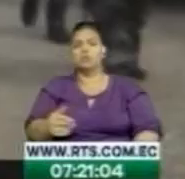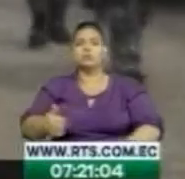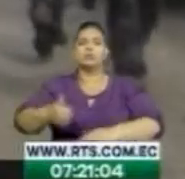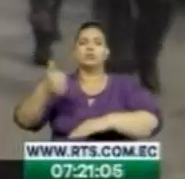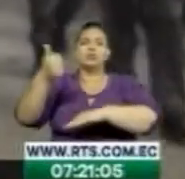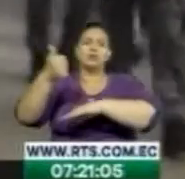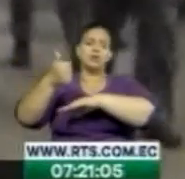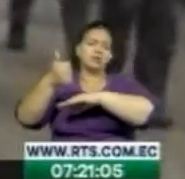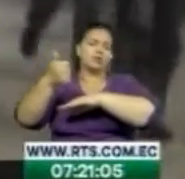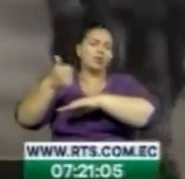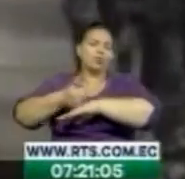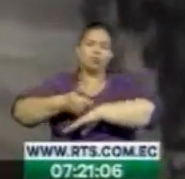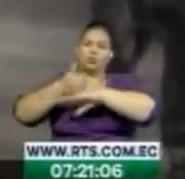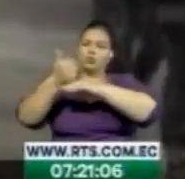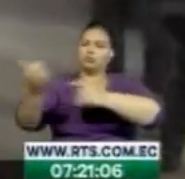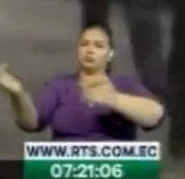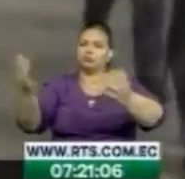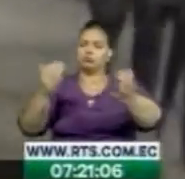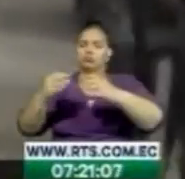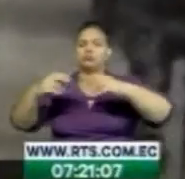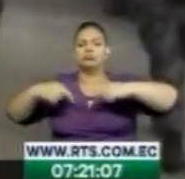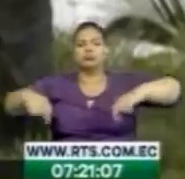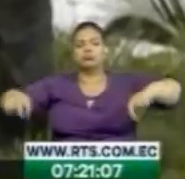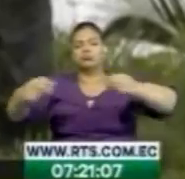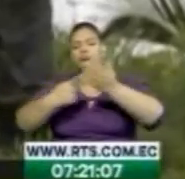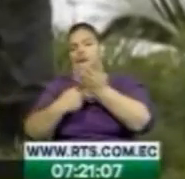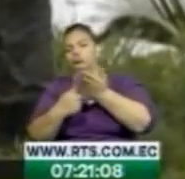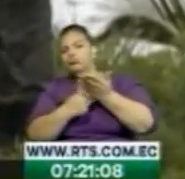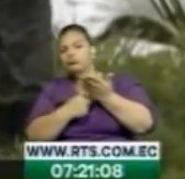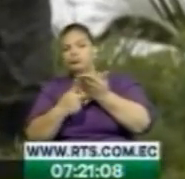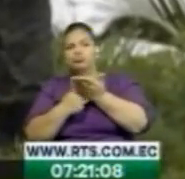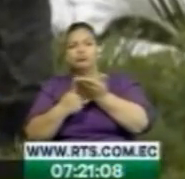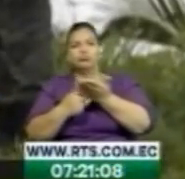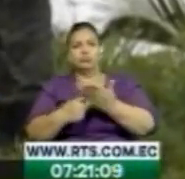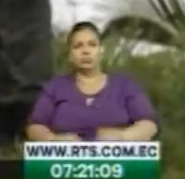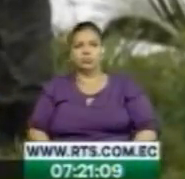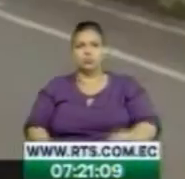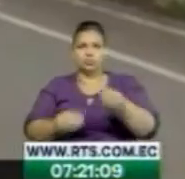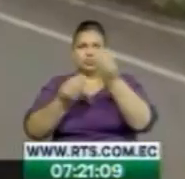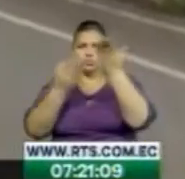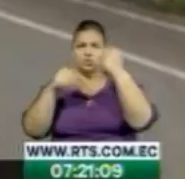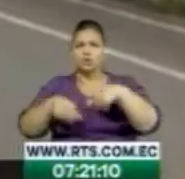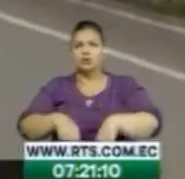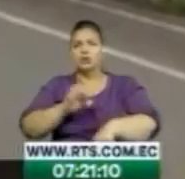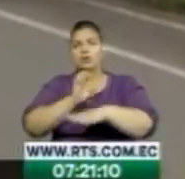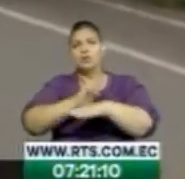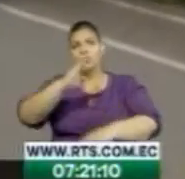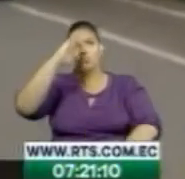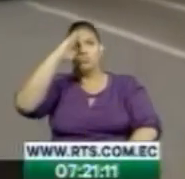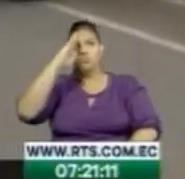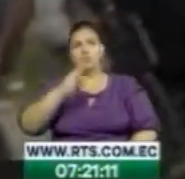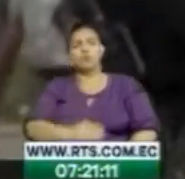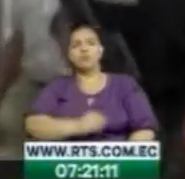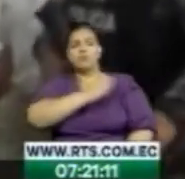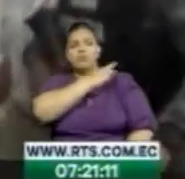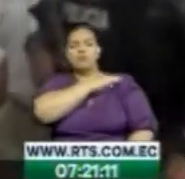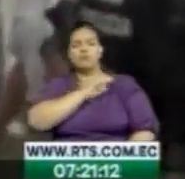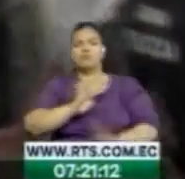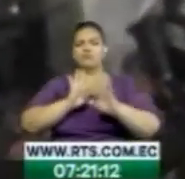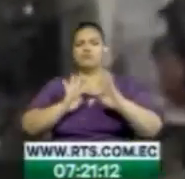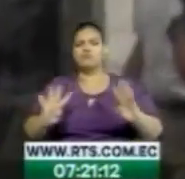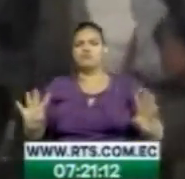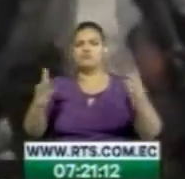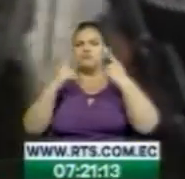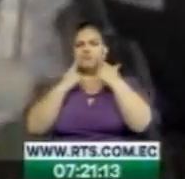como objeto replantear las operaciones militares, como se hizo en Esmeraldas para combatir a grupos irregulares,